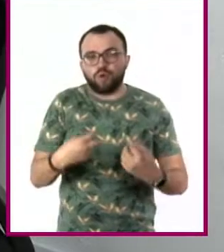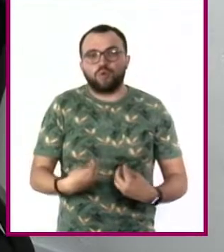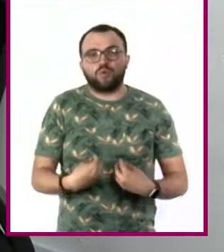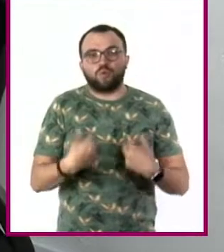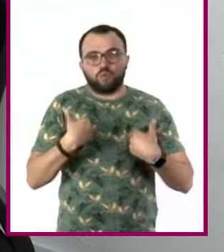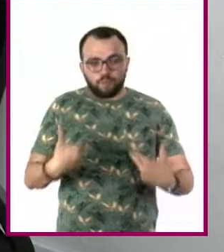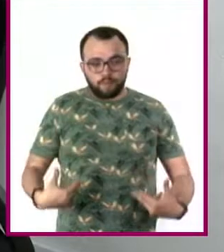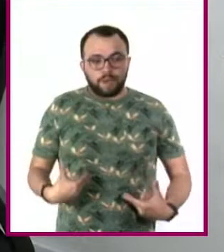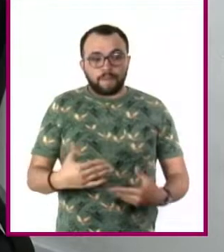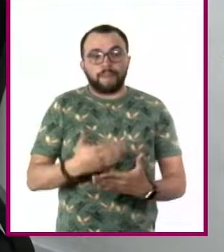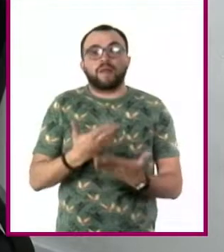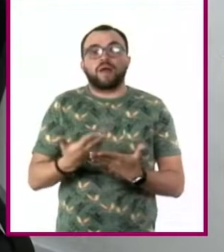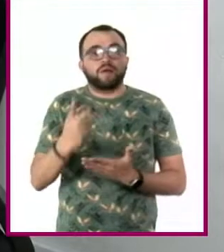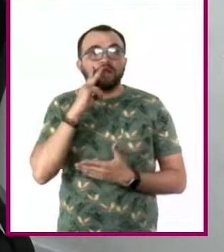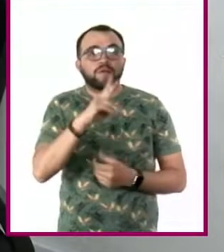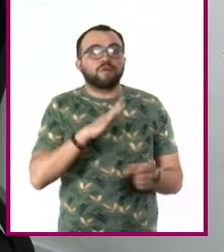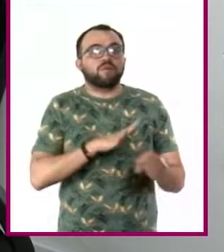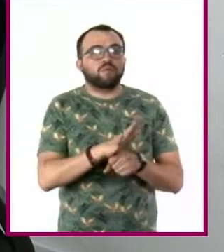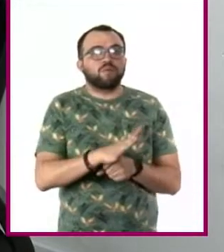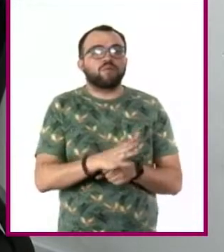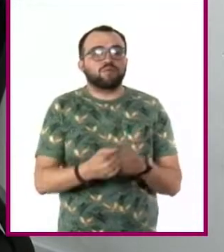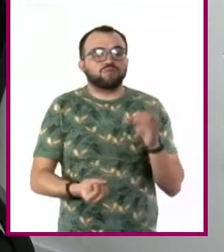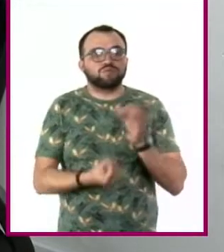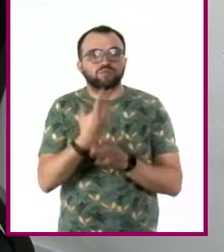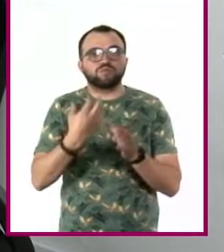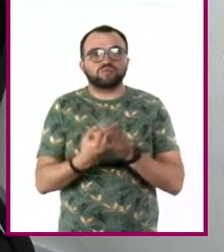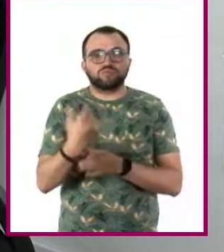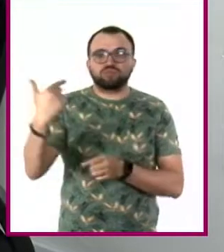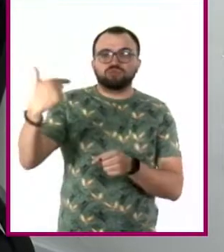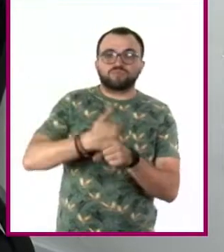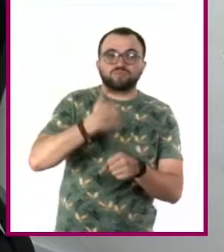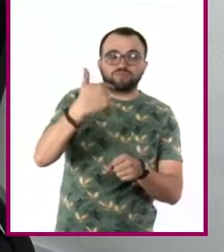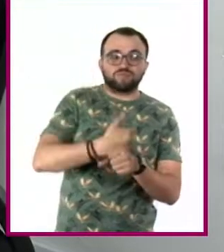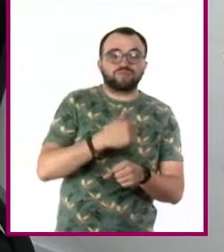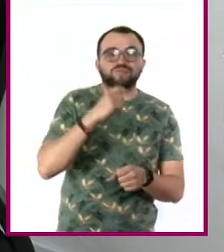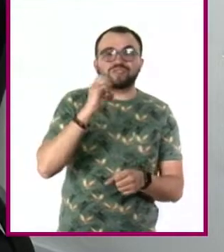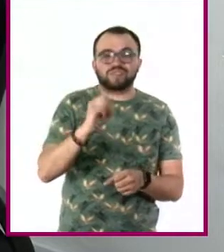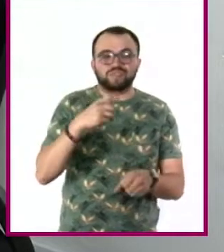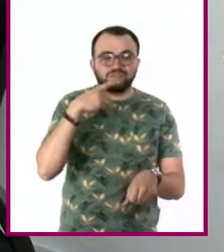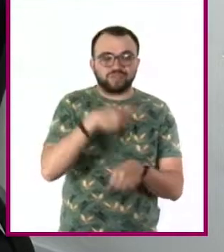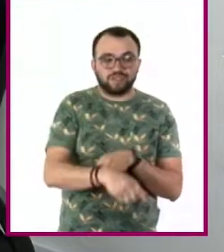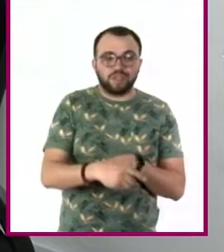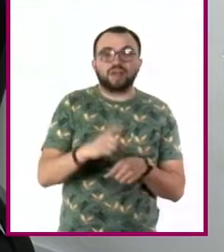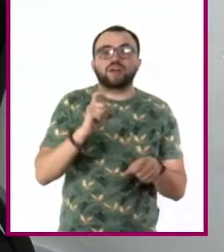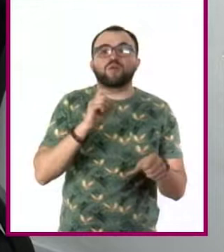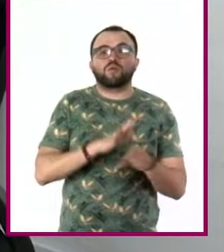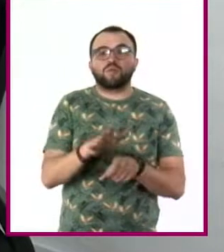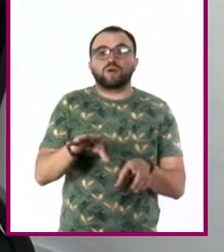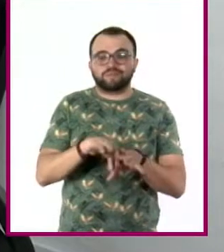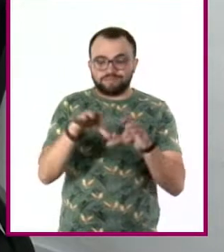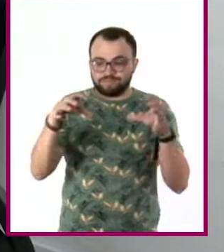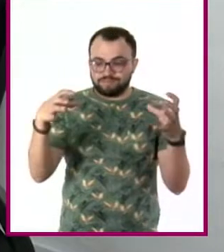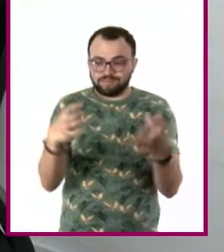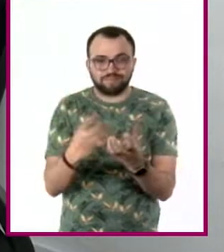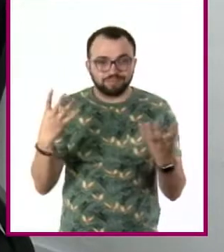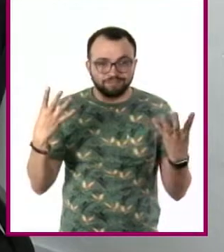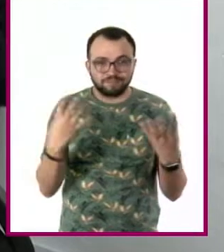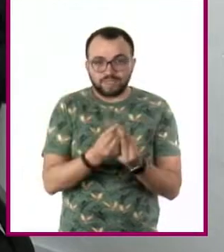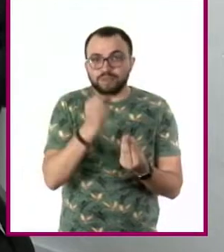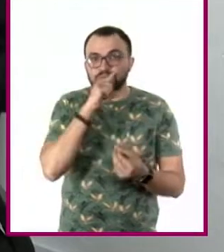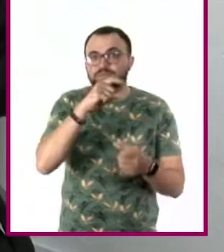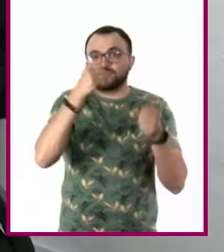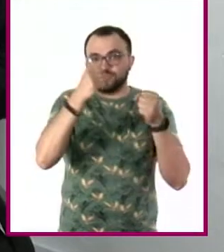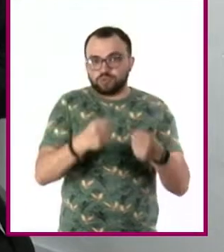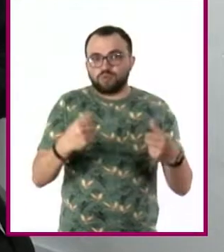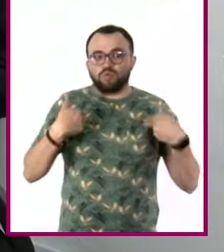considerar las nuevas amenazas a la seguridad y describir todo lo que engloba el concepto de seguridad humana, o sea, el debate que